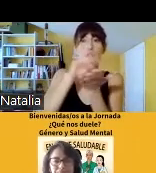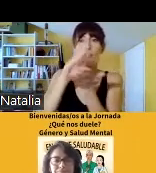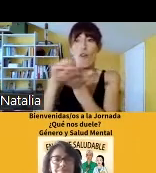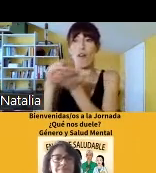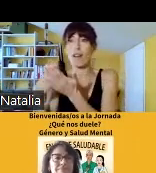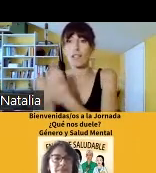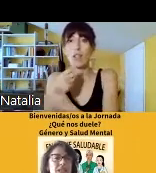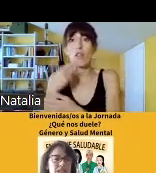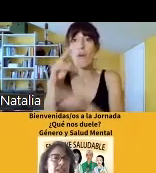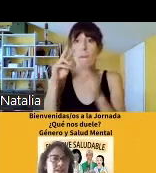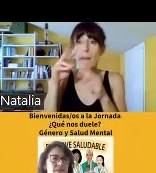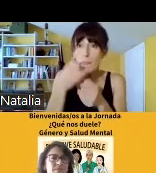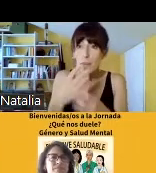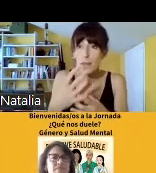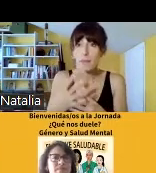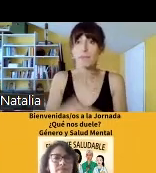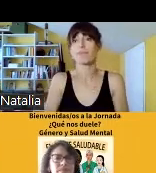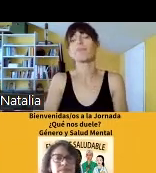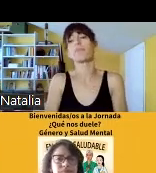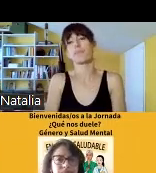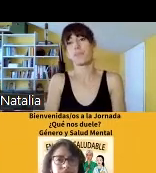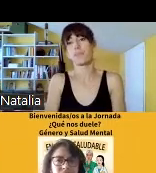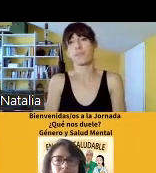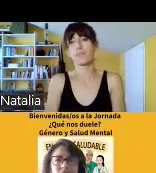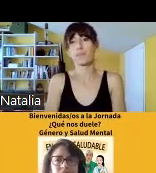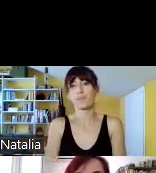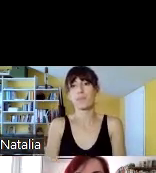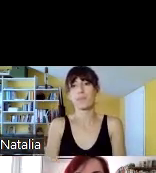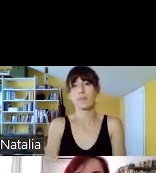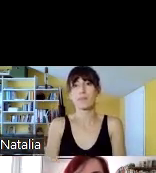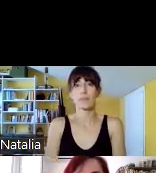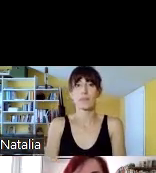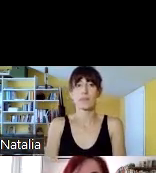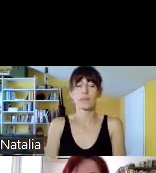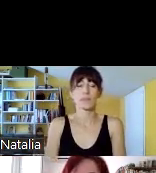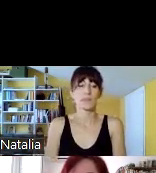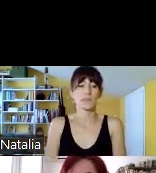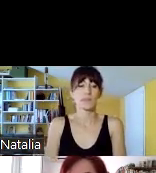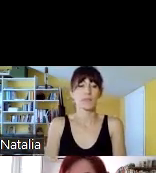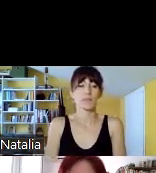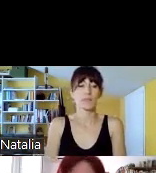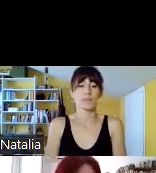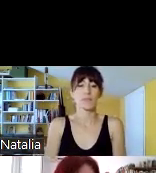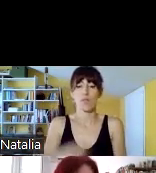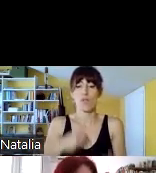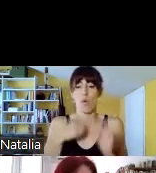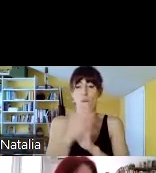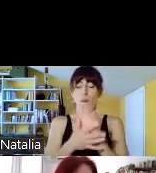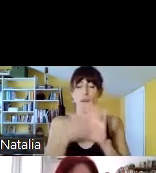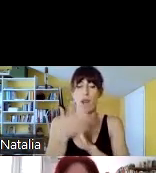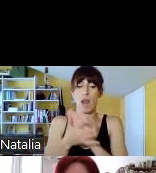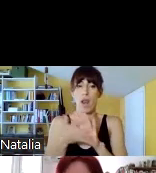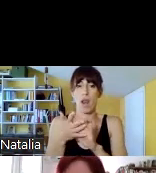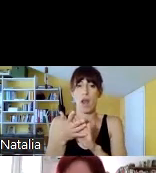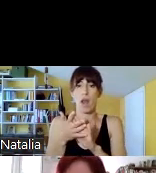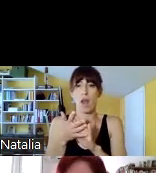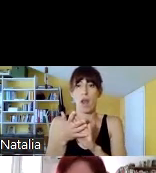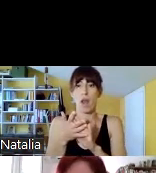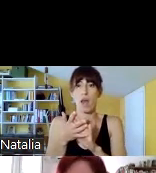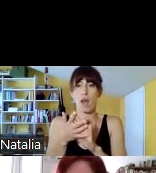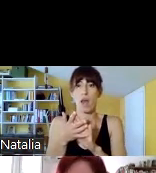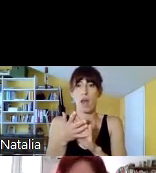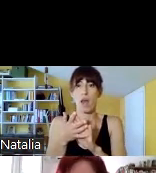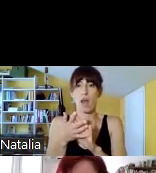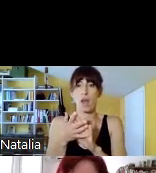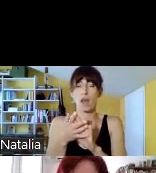bien? Sí. Vale. Pues bueno, yo voy a hablar un poco de qué hacemos con